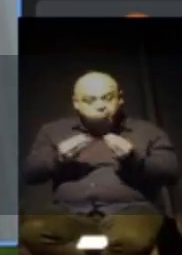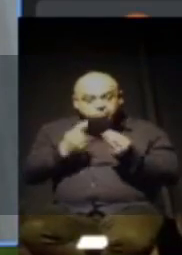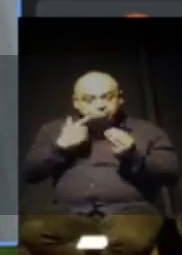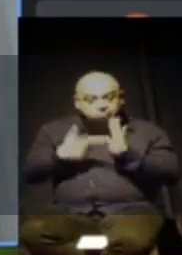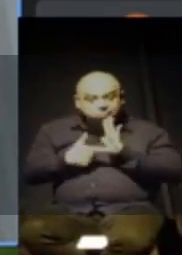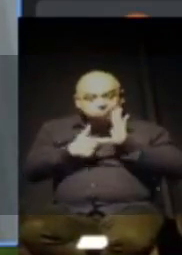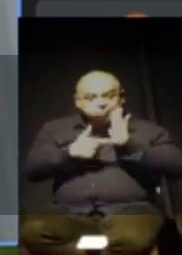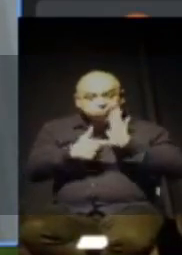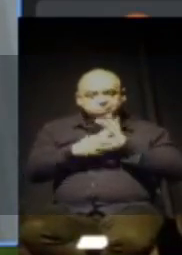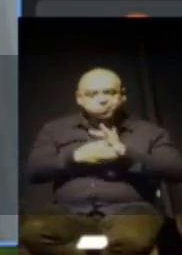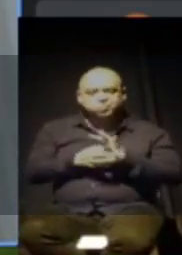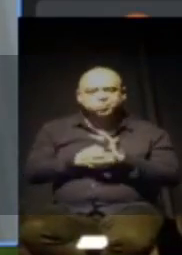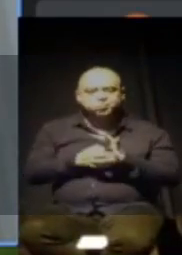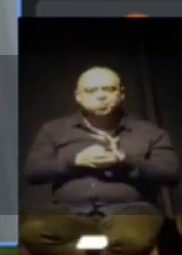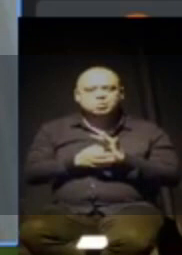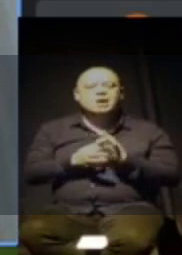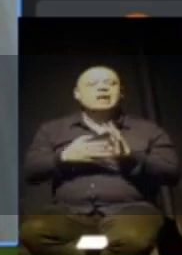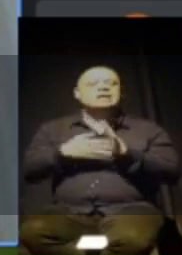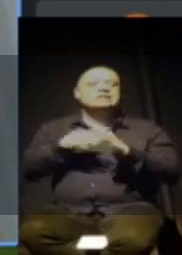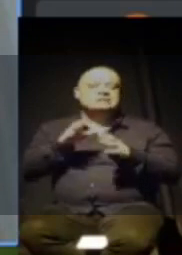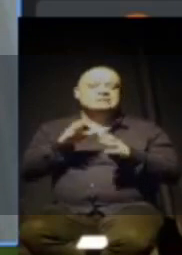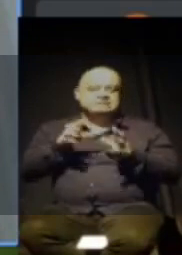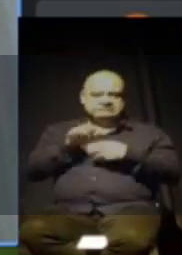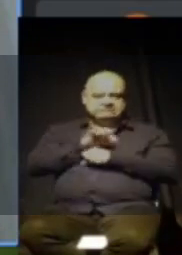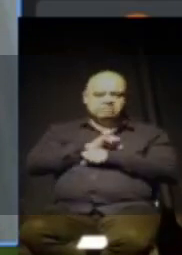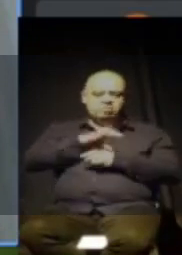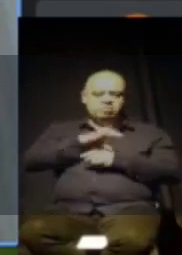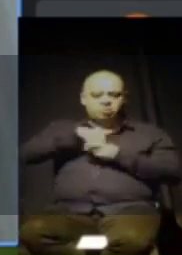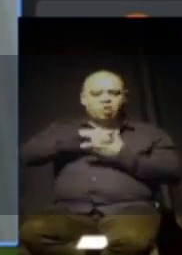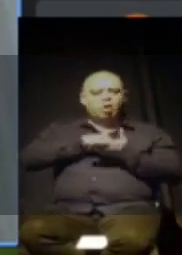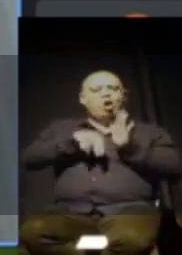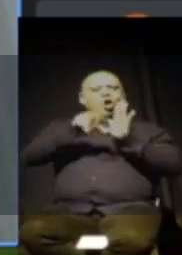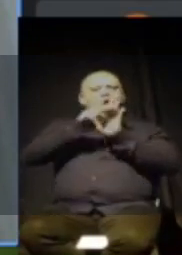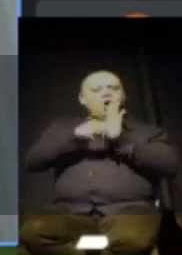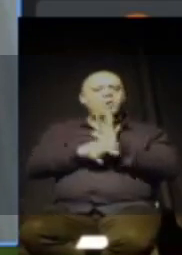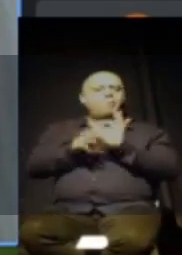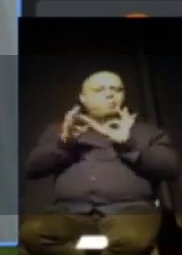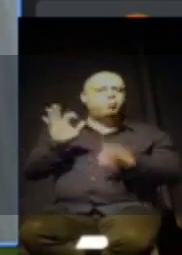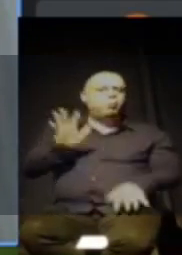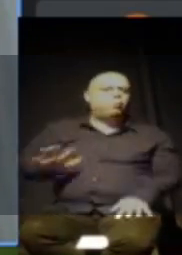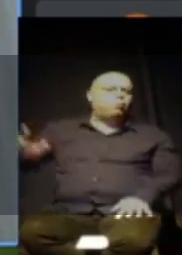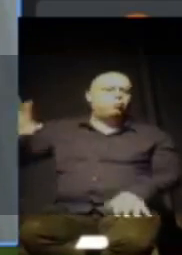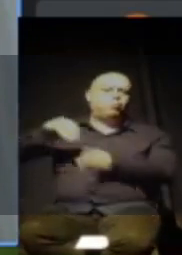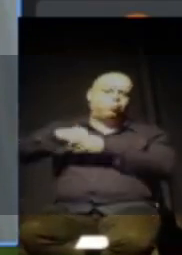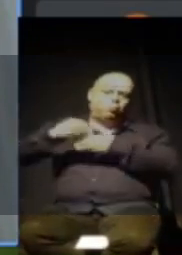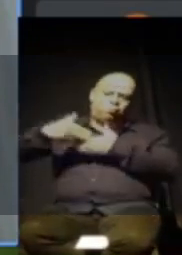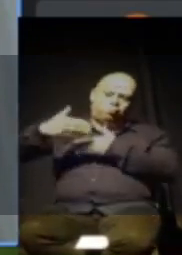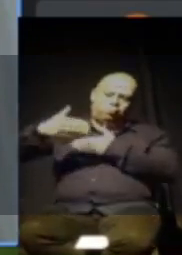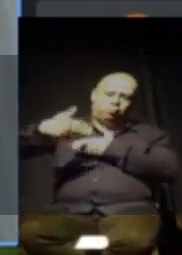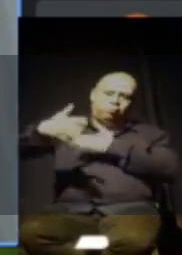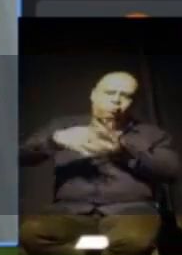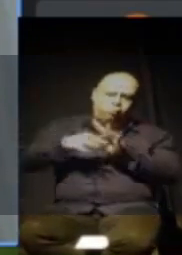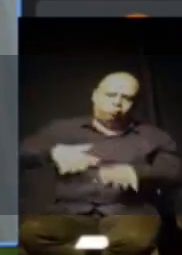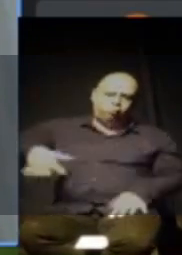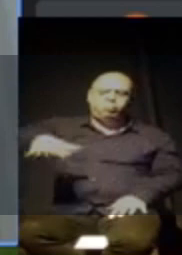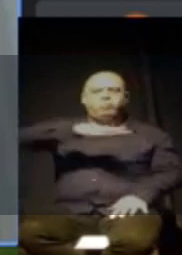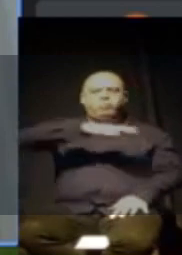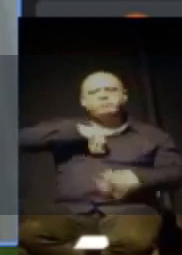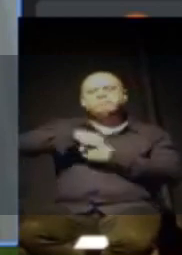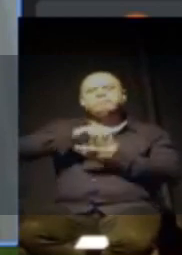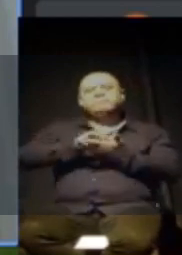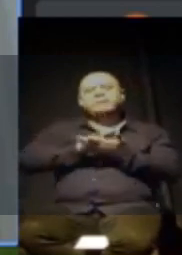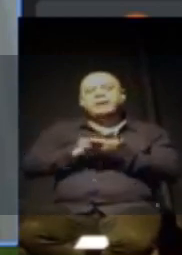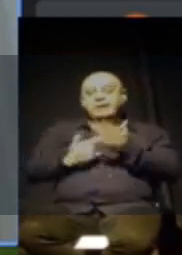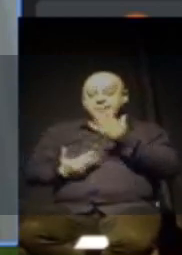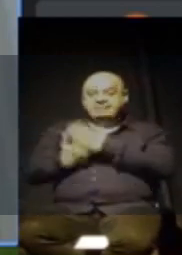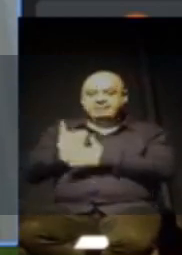solubilidad, su institucionalización como nueva norma de existencia y su propagación en el resto del planeta, lo que llamamos el